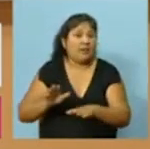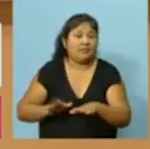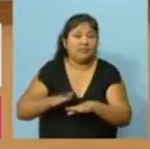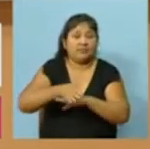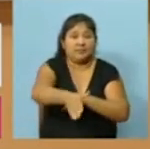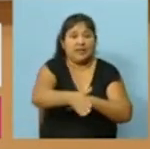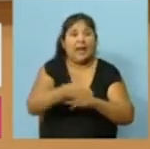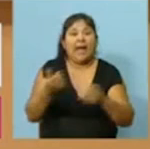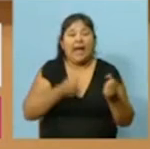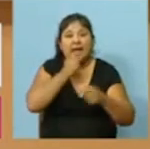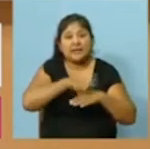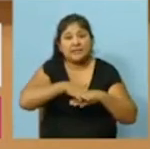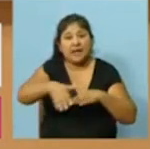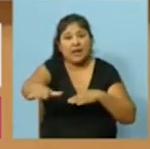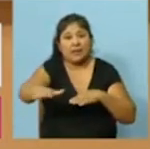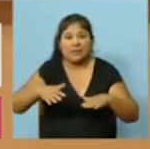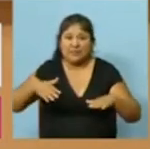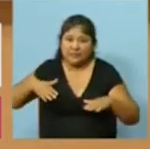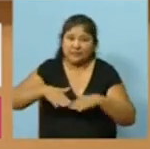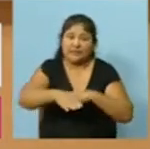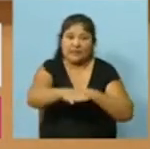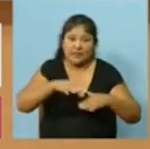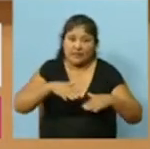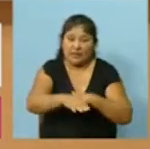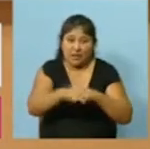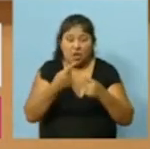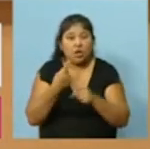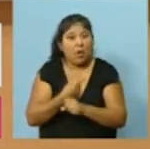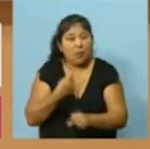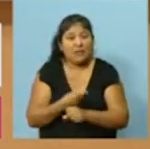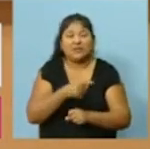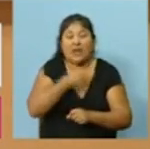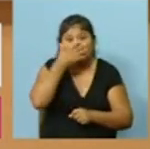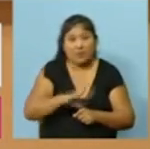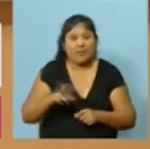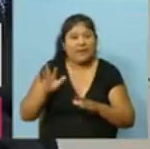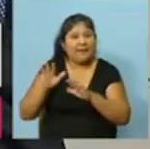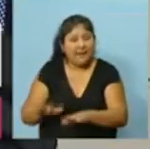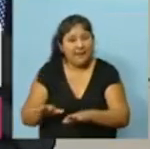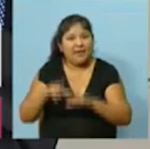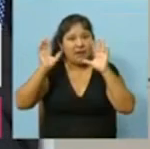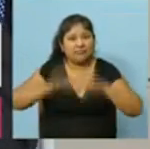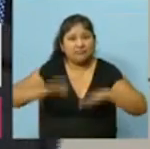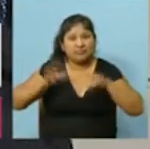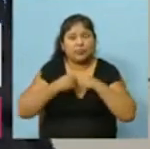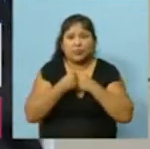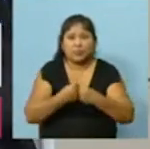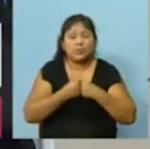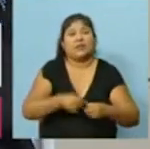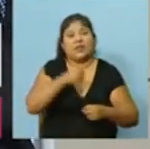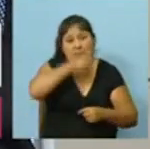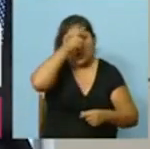esperado del otro lado y ahora 23 la gente de bomberos policía los cursos de este lado eso es muy importante la gente a veces por llegar a su casa